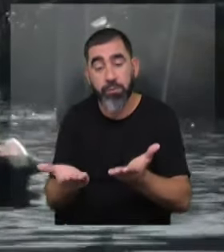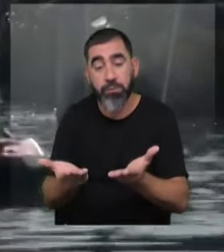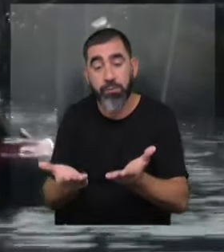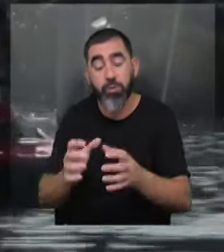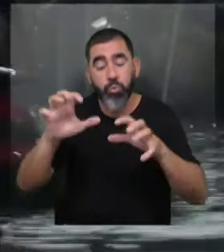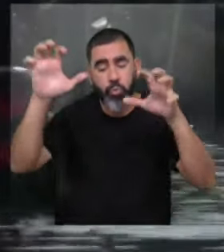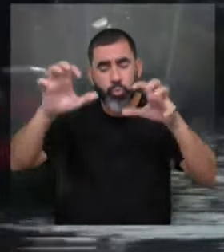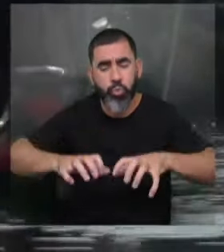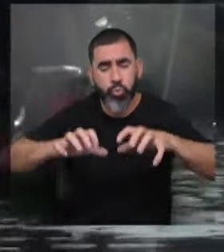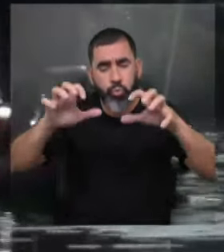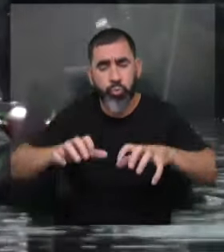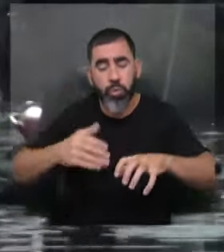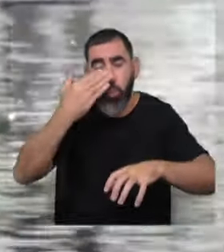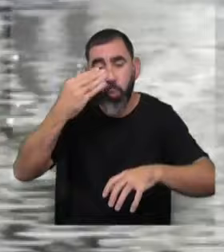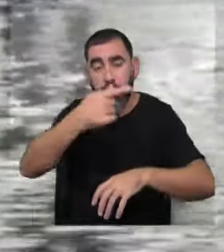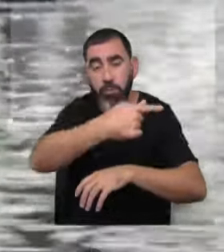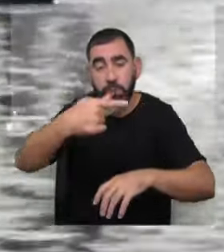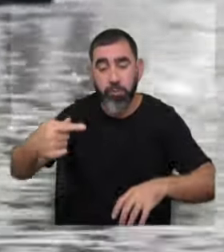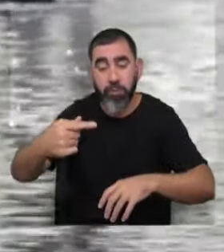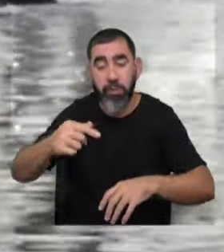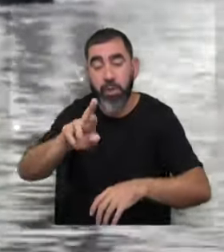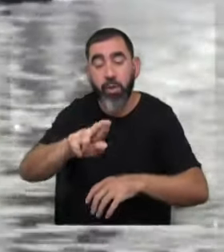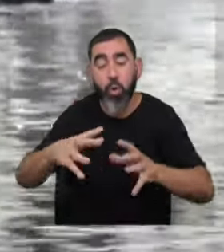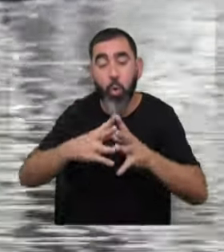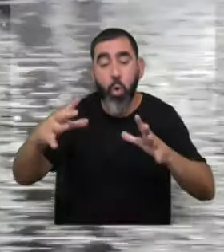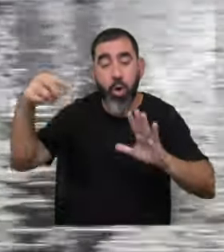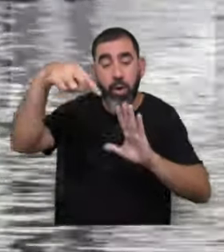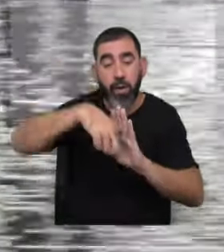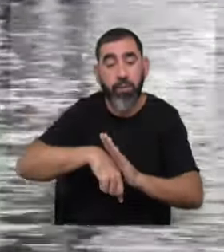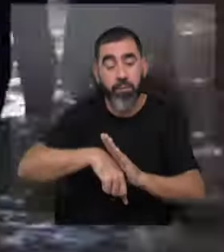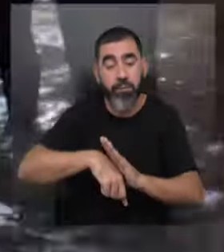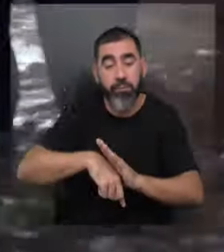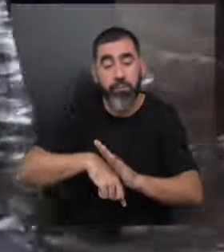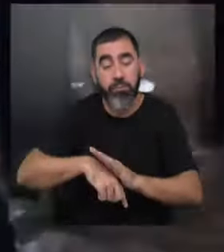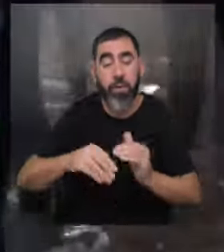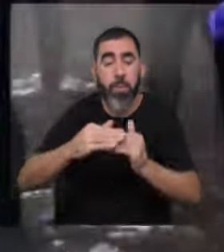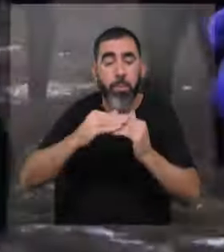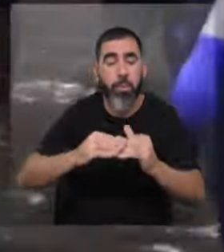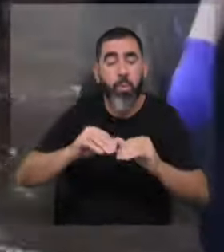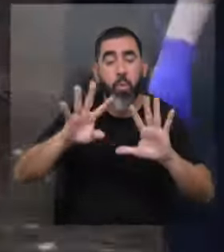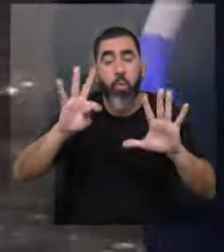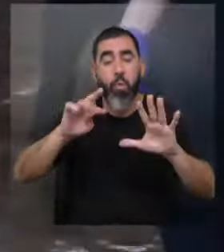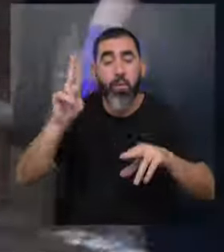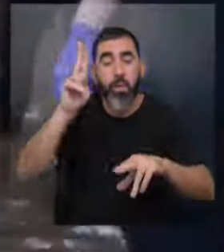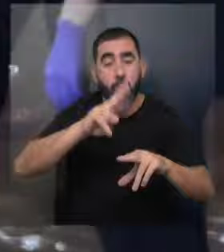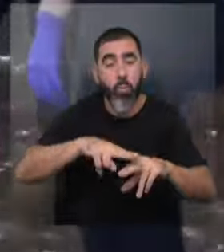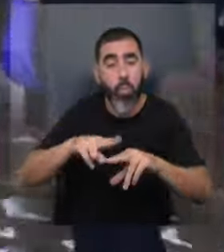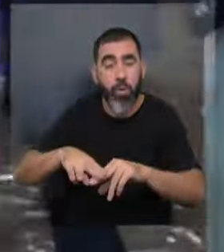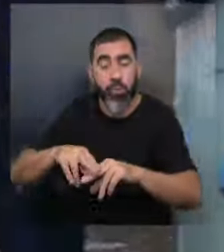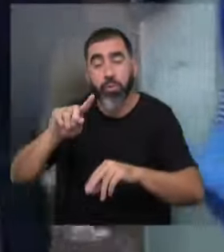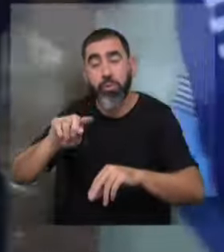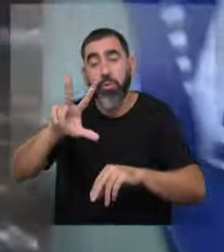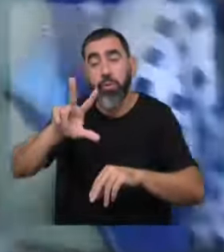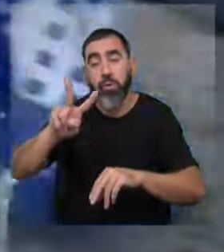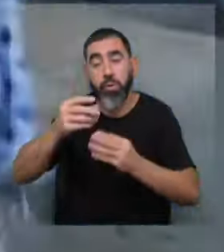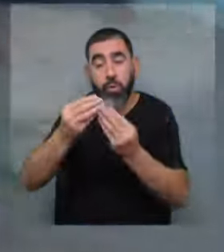las lluvias torrenciales de la última semana en el estado de Río Grande do Sul han causado por lo menos 90 fallecidos,